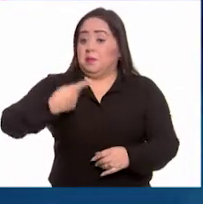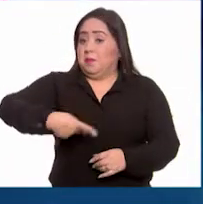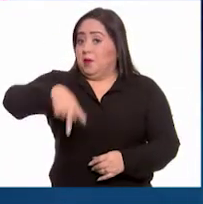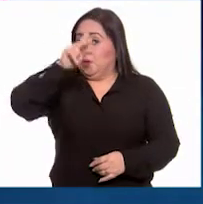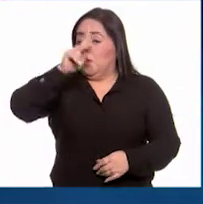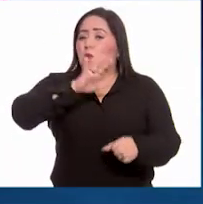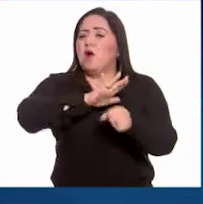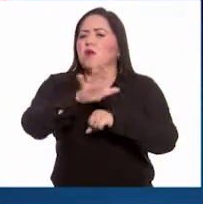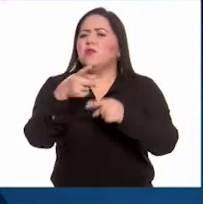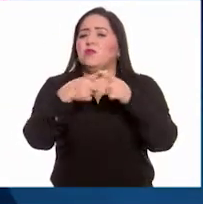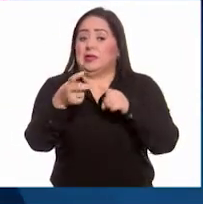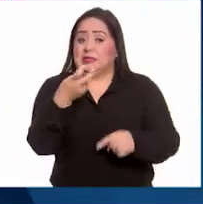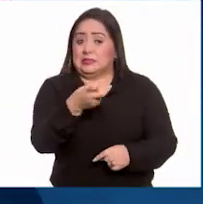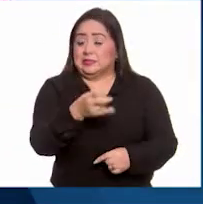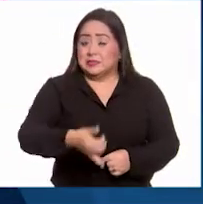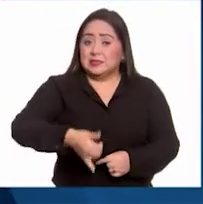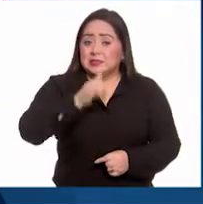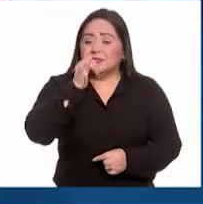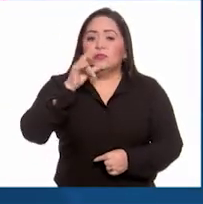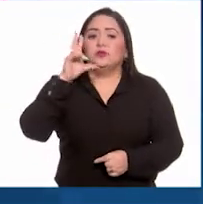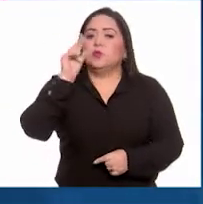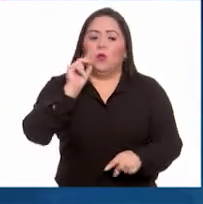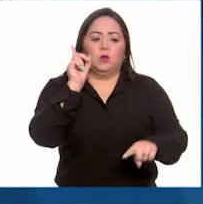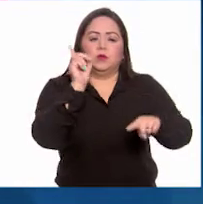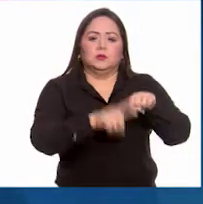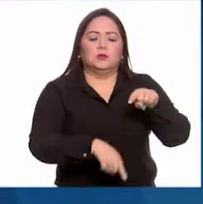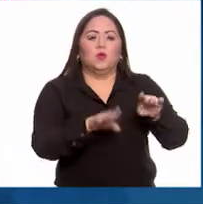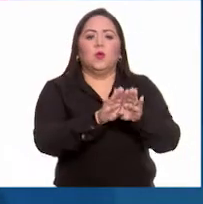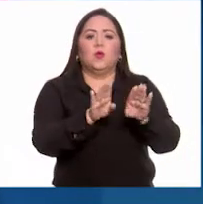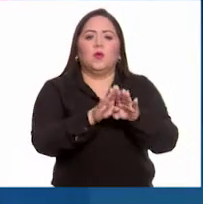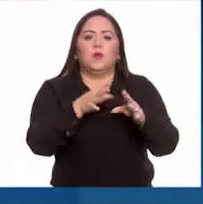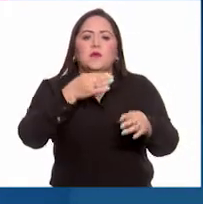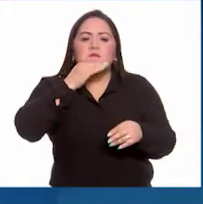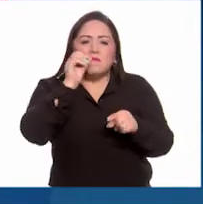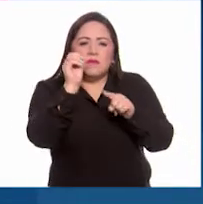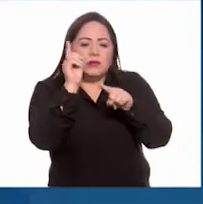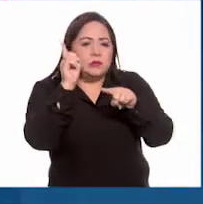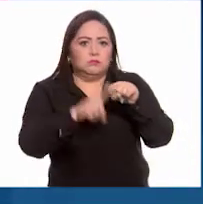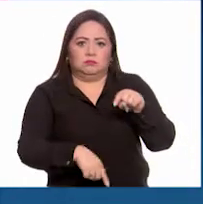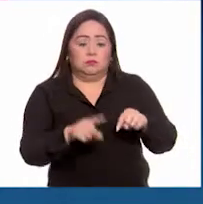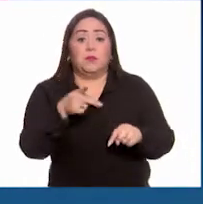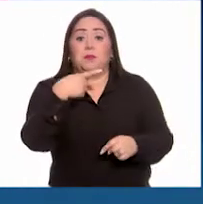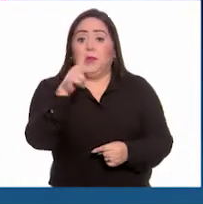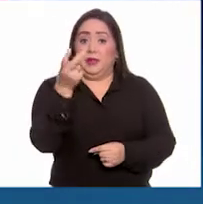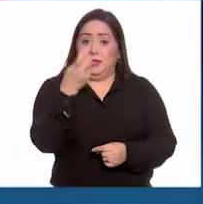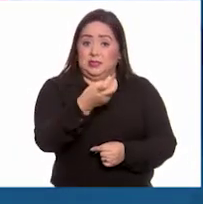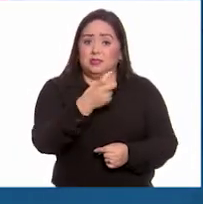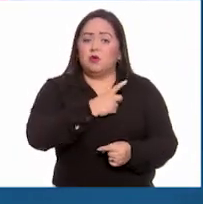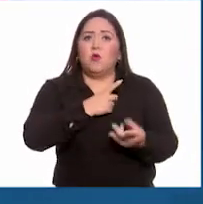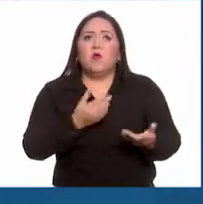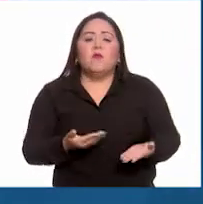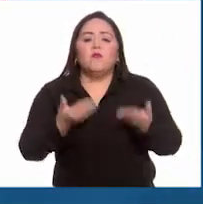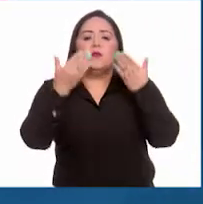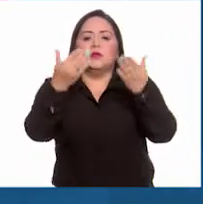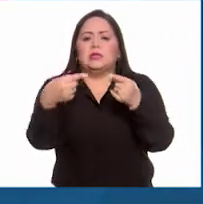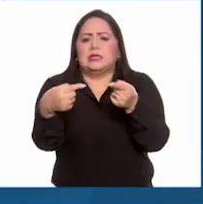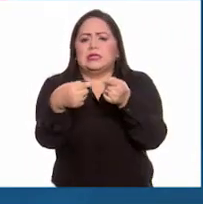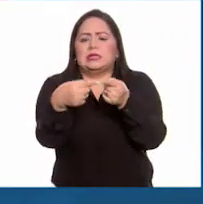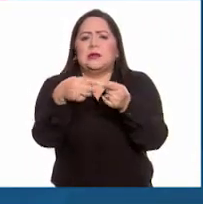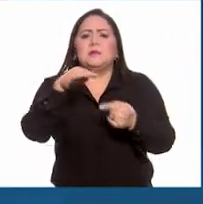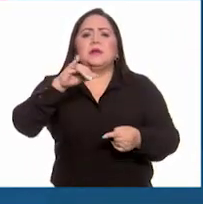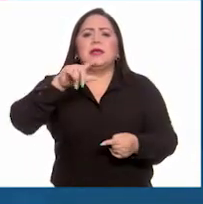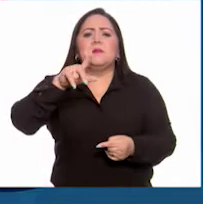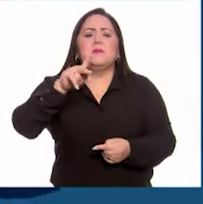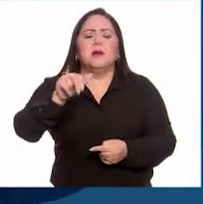diferencia es que a esta bebida no se le quita la corteza del grano de maíz. Esta la ofrecen en una de las esquinas de la